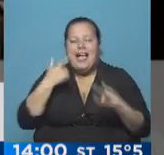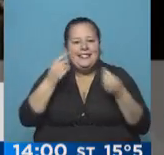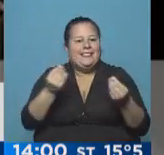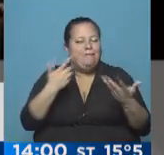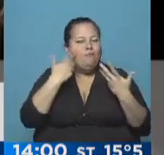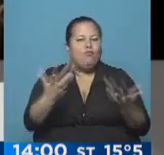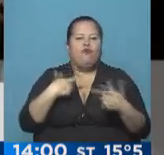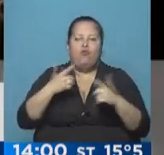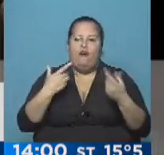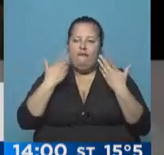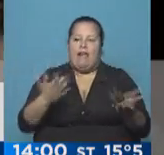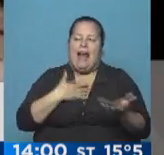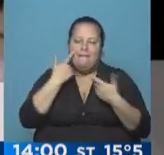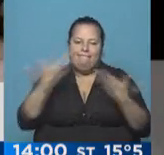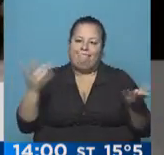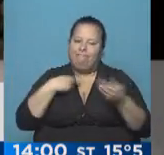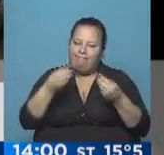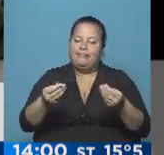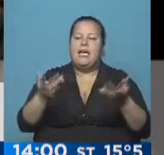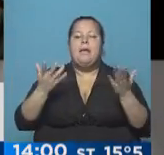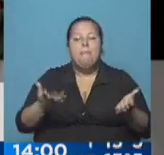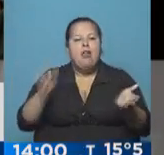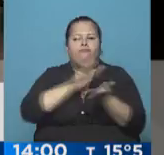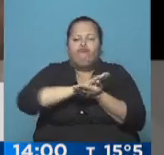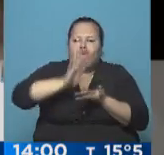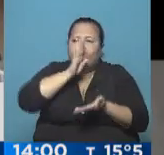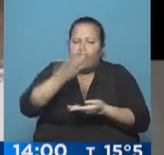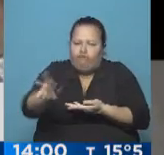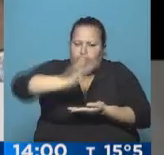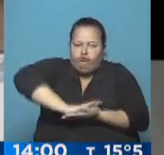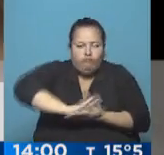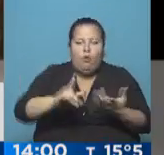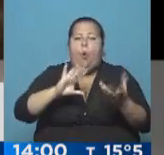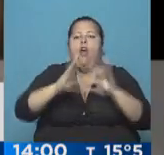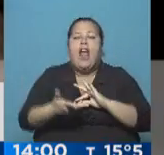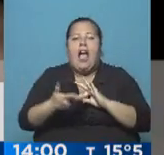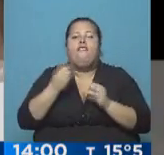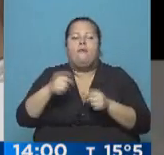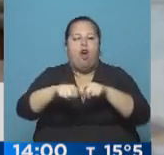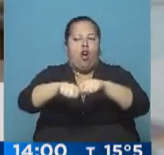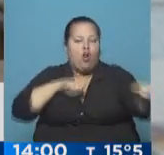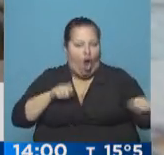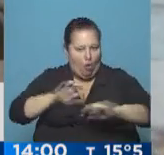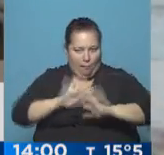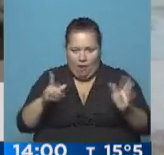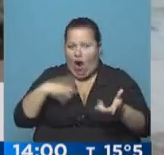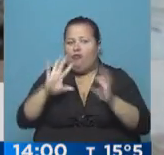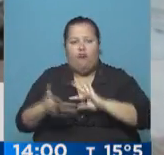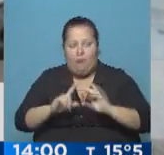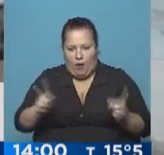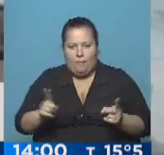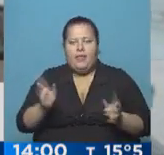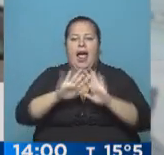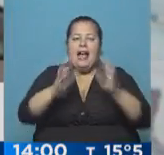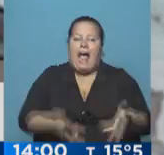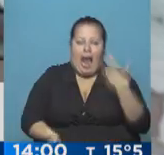tengo un modelo de sobre, pero es hermético, la única forma que puede tener acceso es rompiéndolo. Apertura de